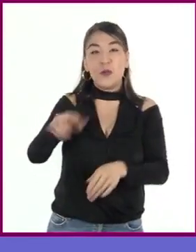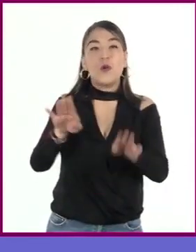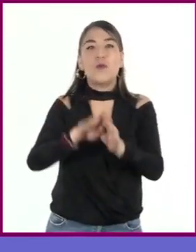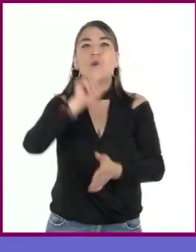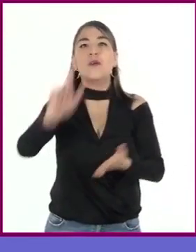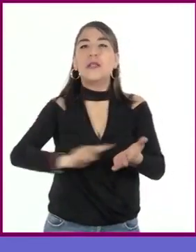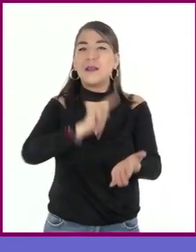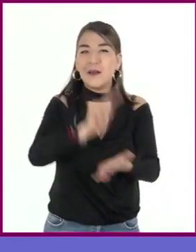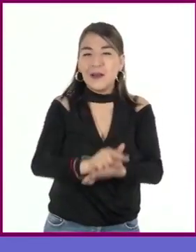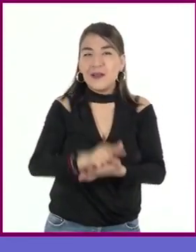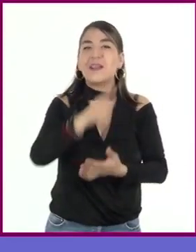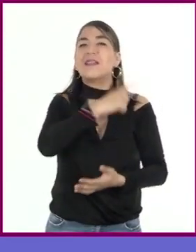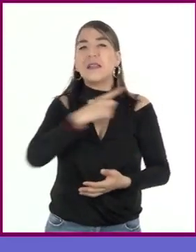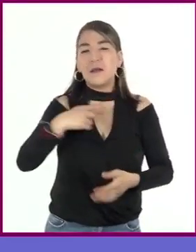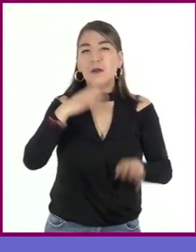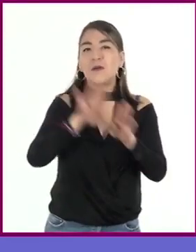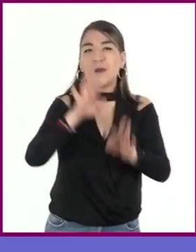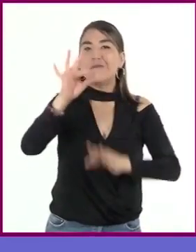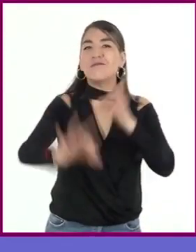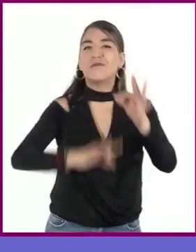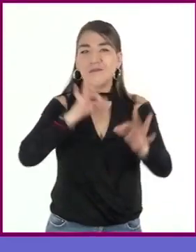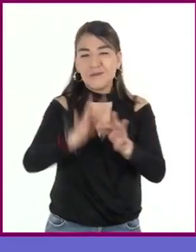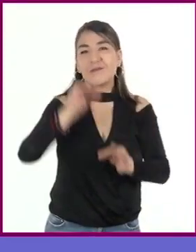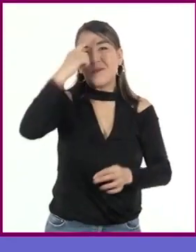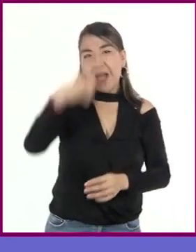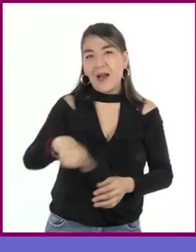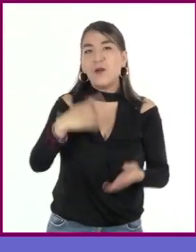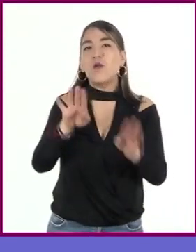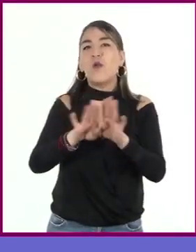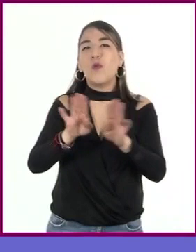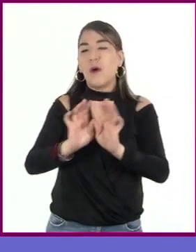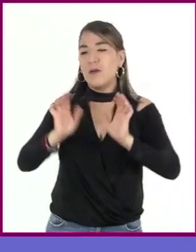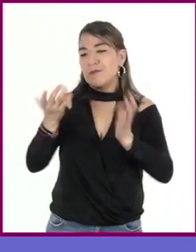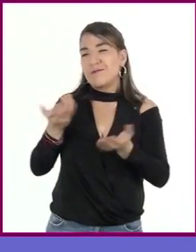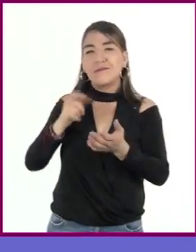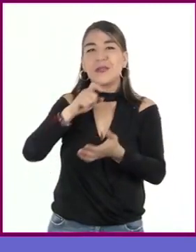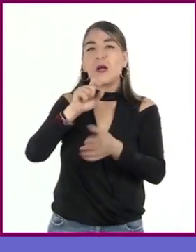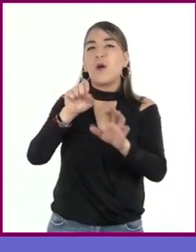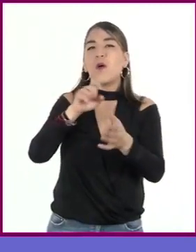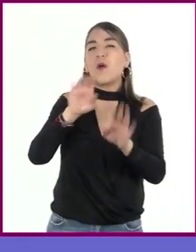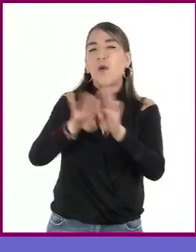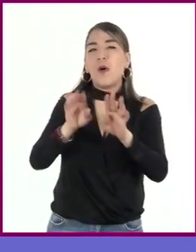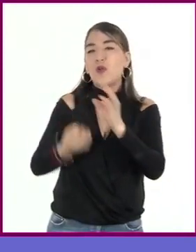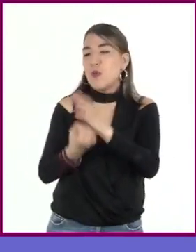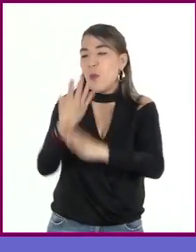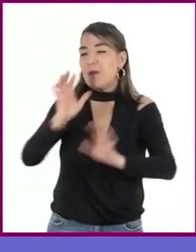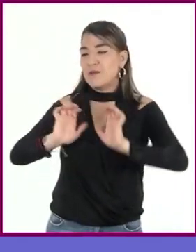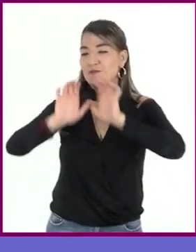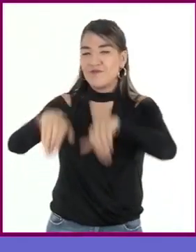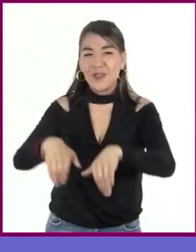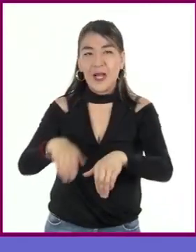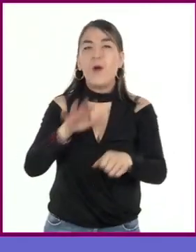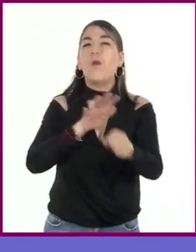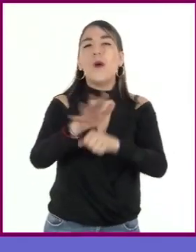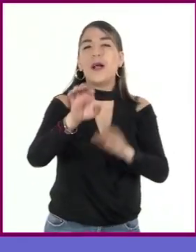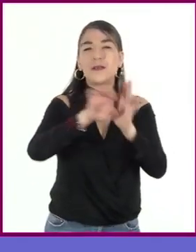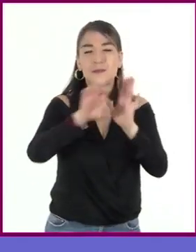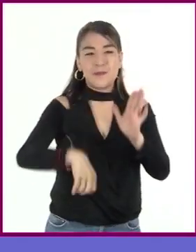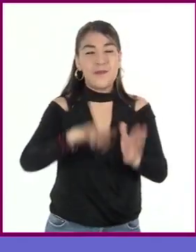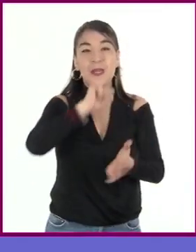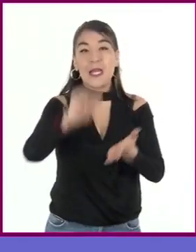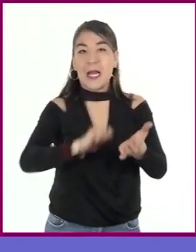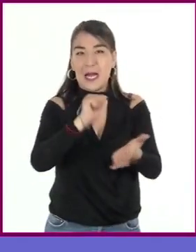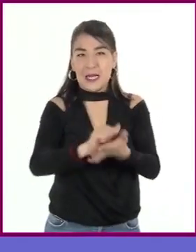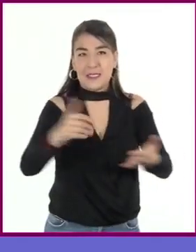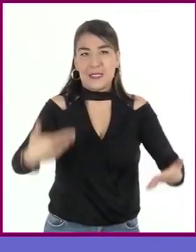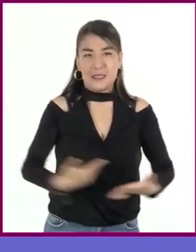legal, como cumplir con los requisitos para una contratación. Ejemplos de estos documentos son acta de